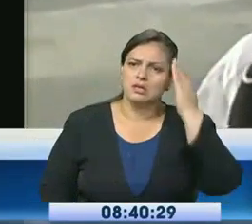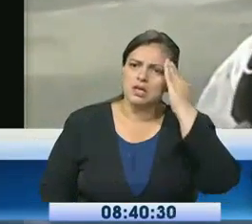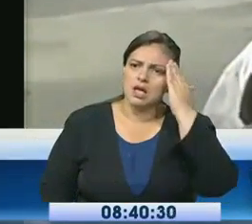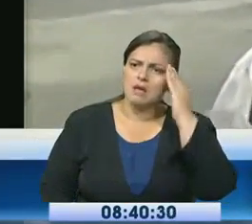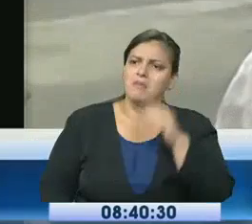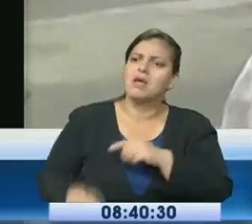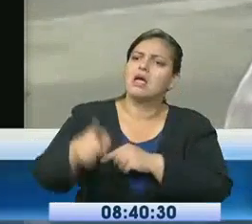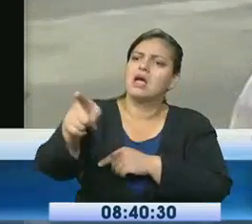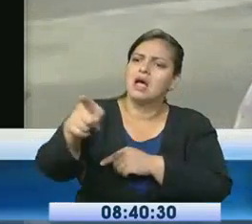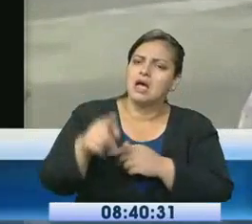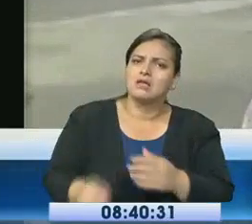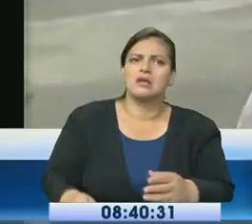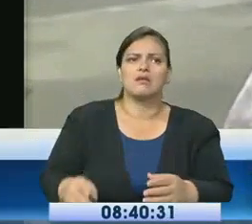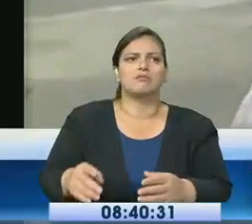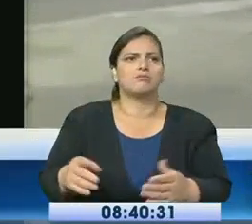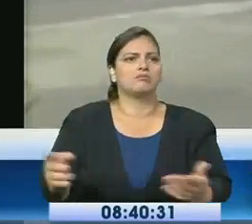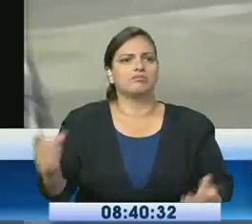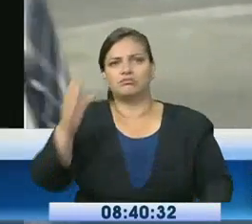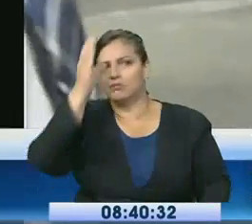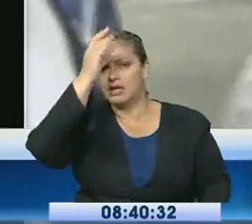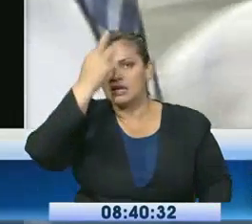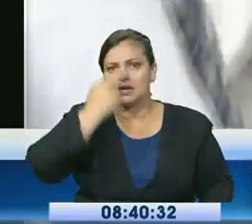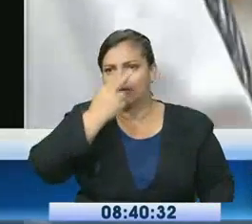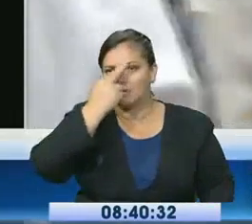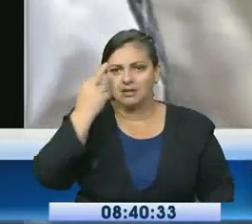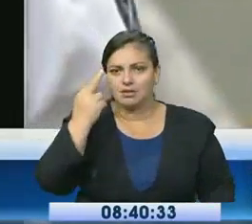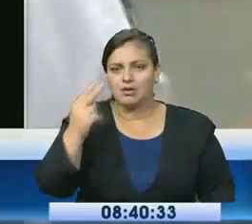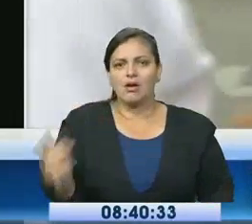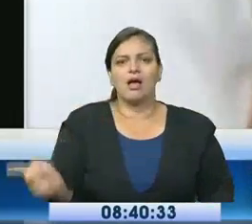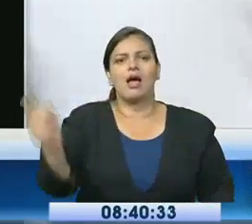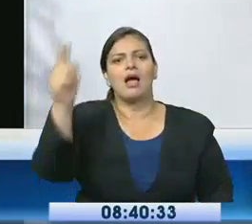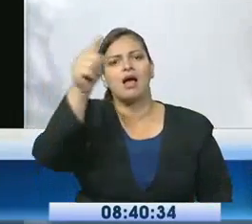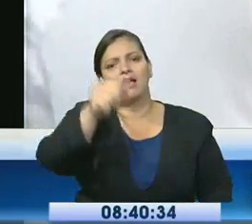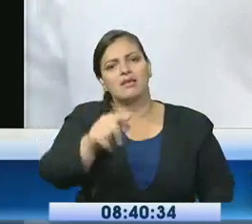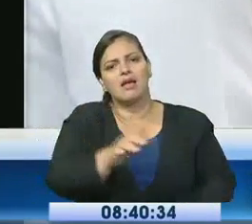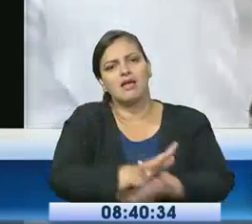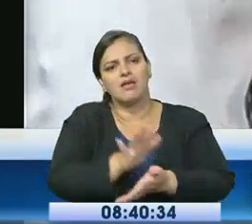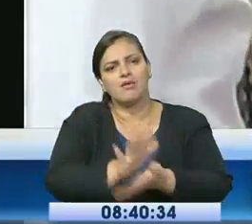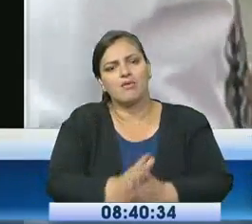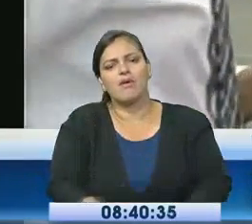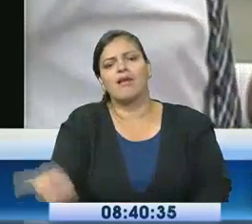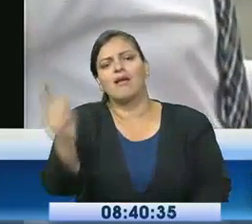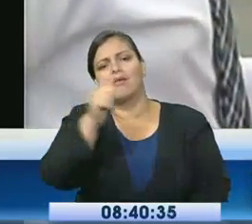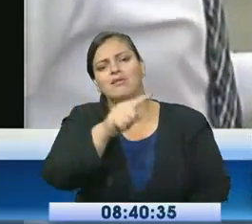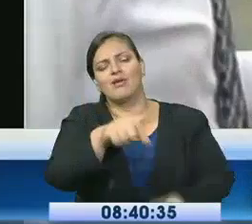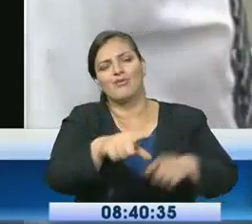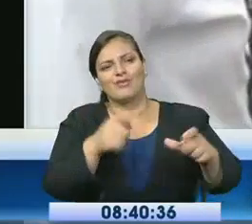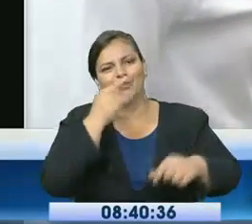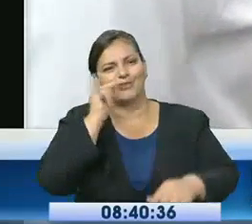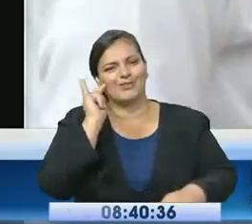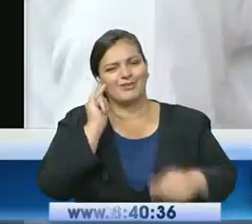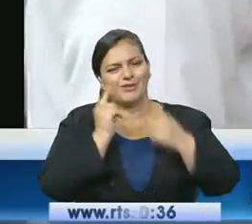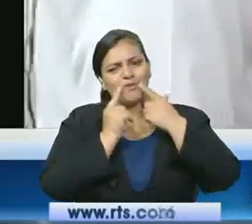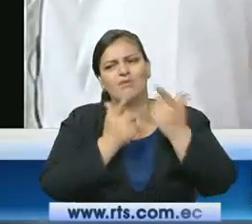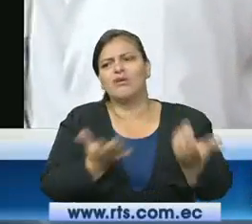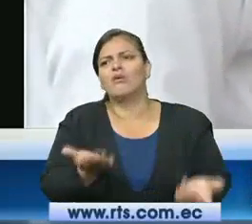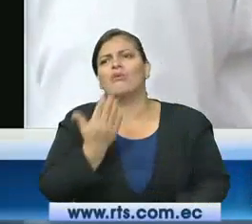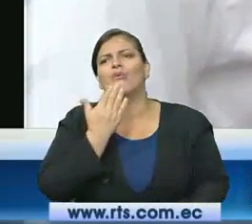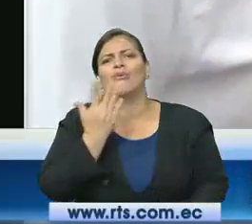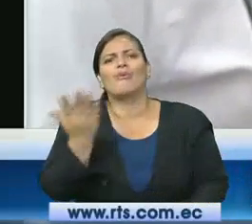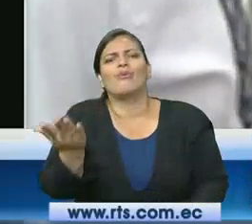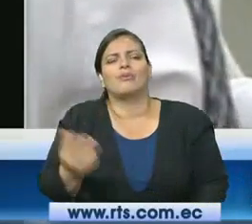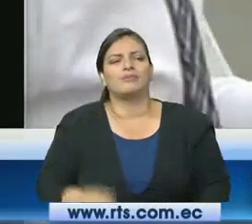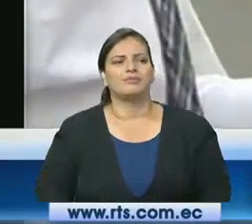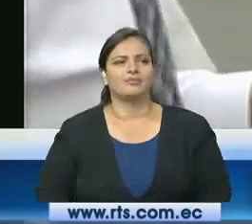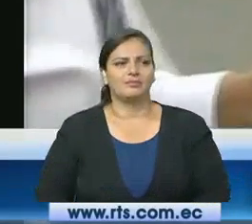de rehabilitación, todas esas cosas que hay. Muchas gracias. Muy buenas. Buenos días. Ya somos las debidas previsiones. Buenos días ante todos y le agradezco a Dios y a ustedes por